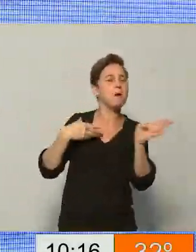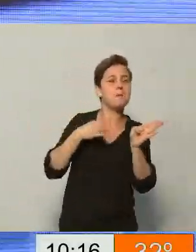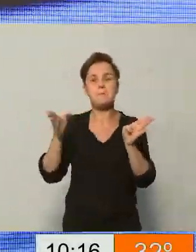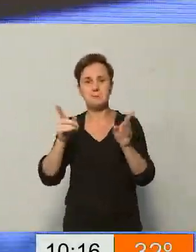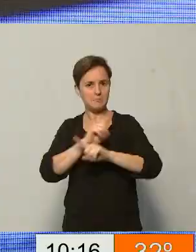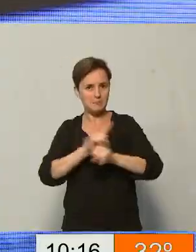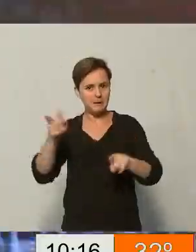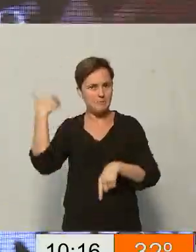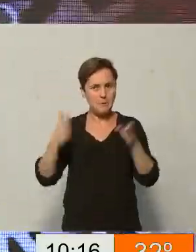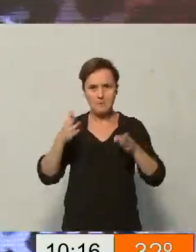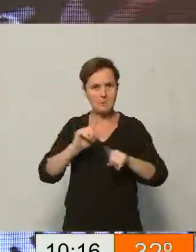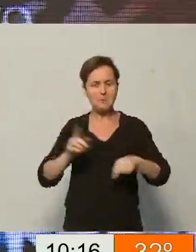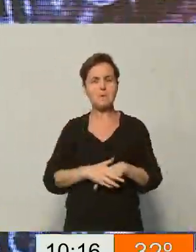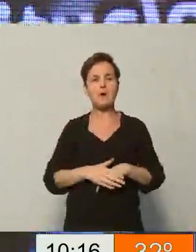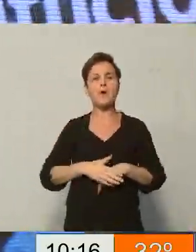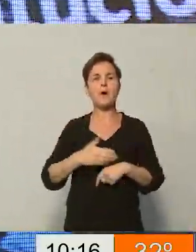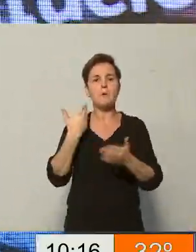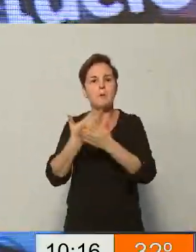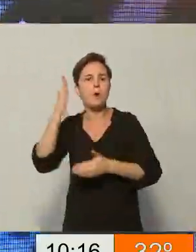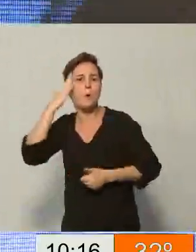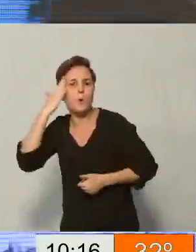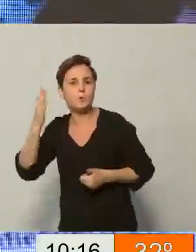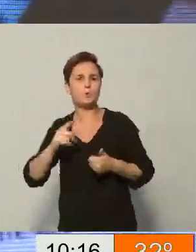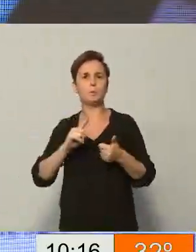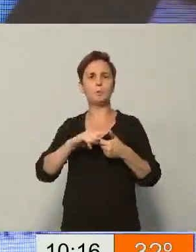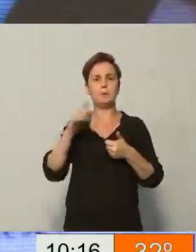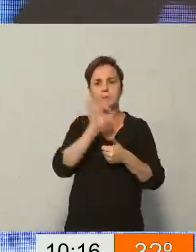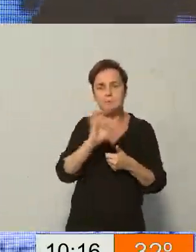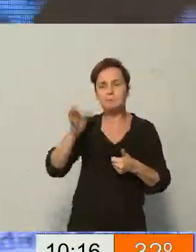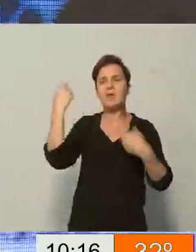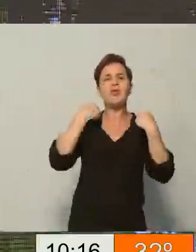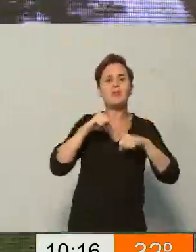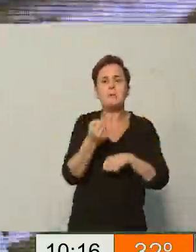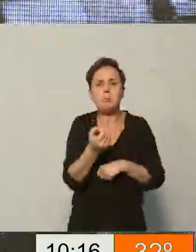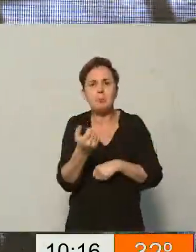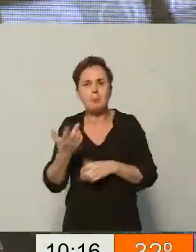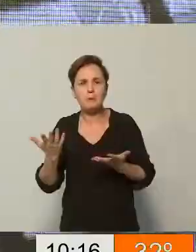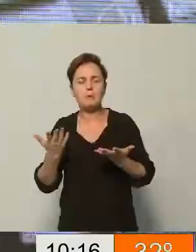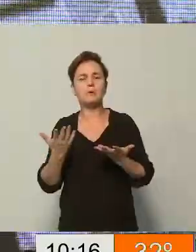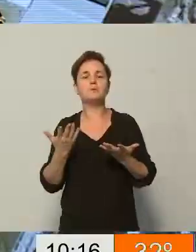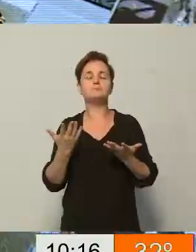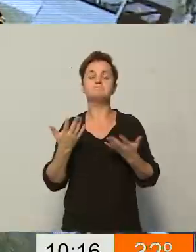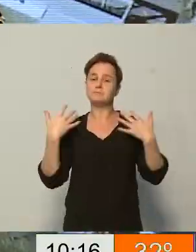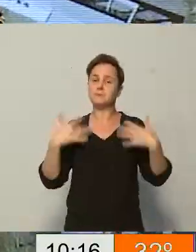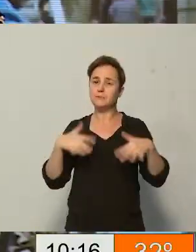de cultura y la oferta de deportes era muy reducida, así que